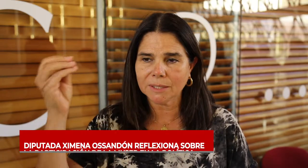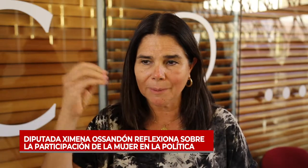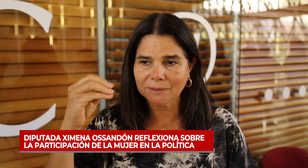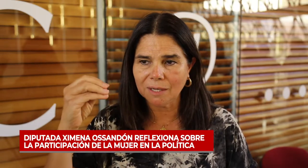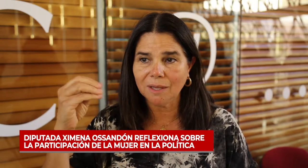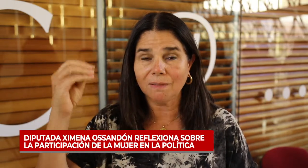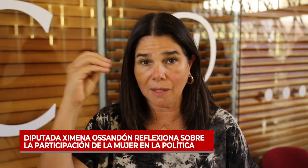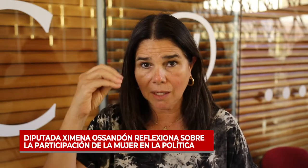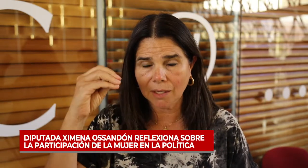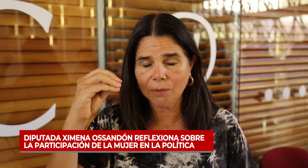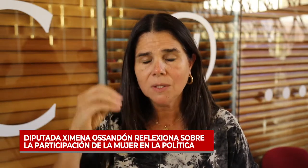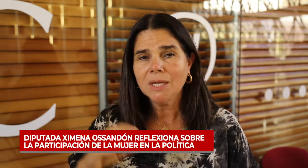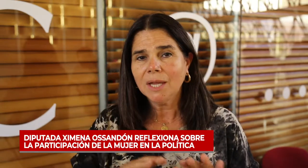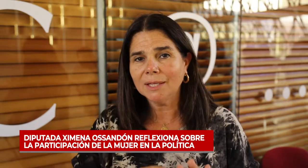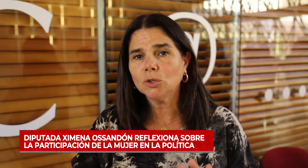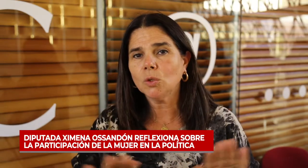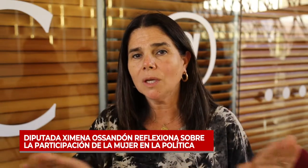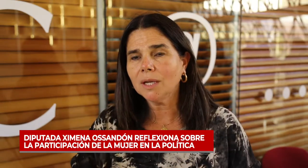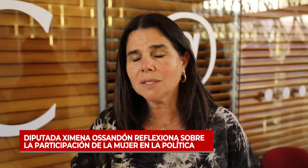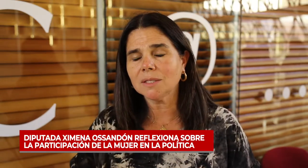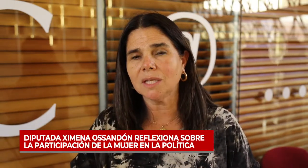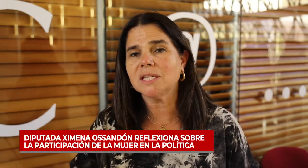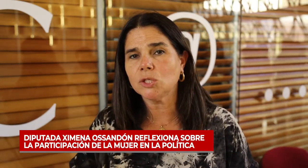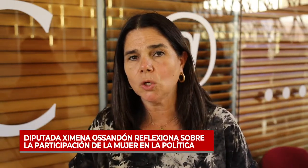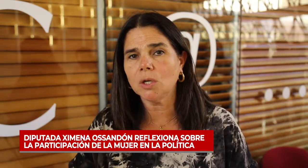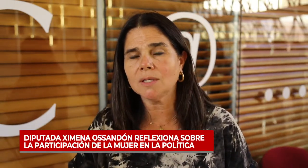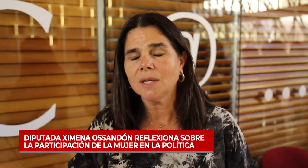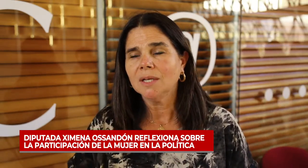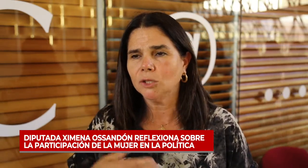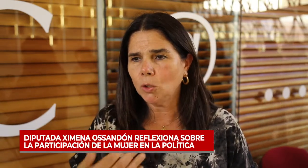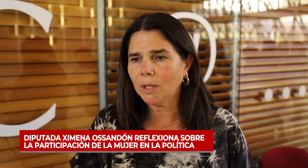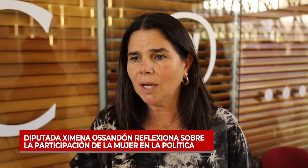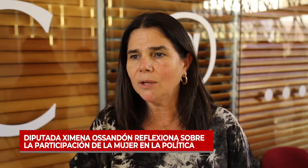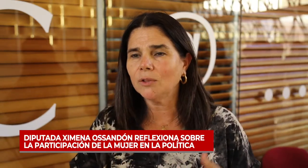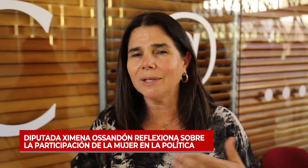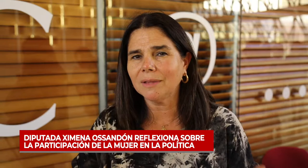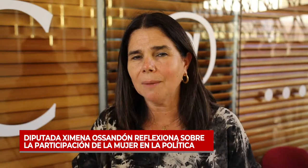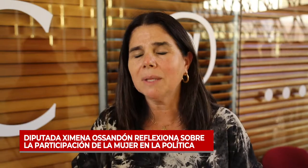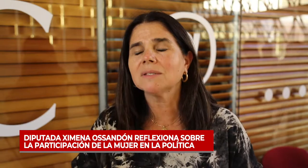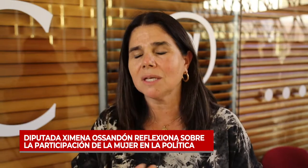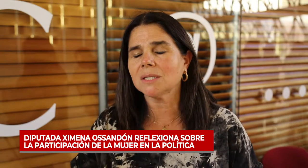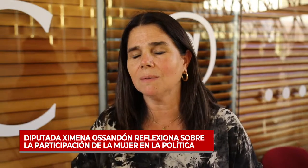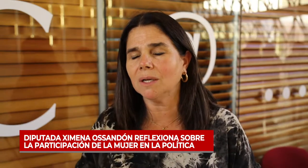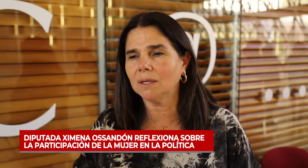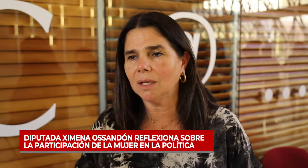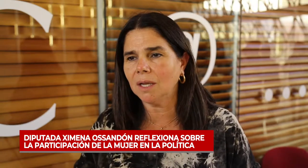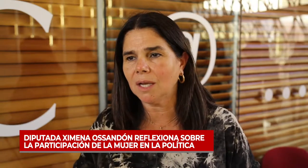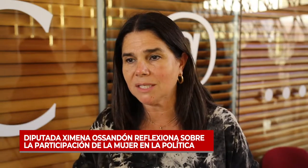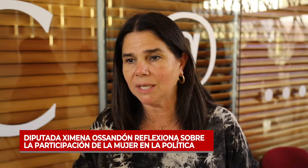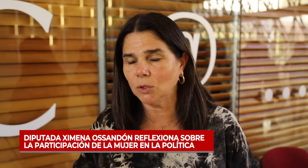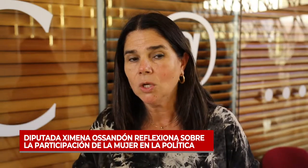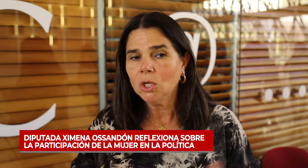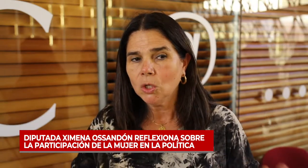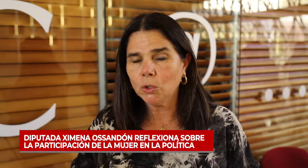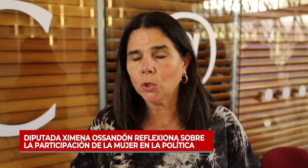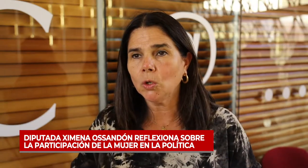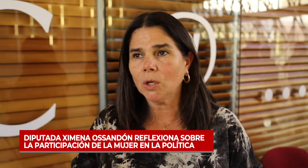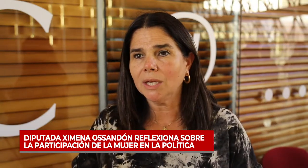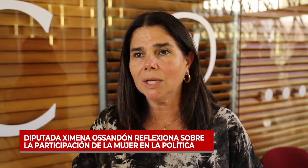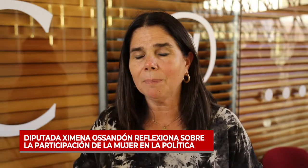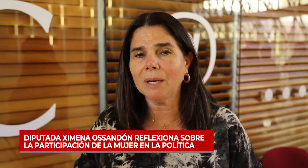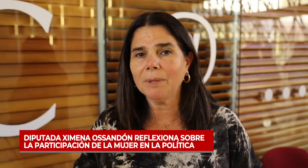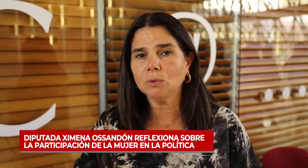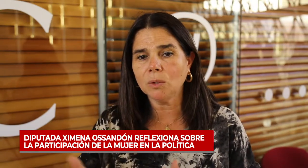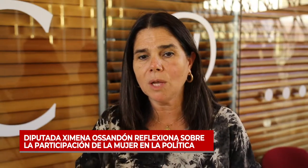meten esta mentalidad de género en todas las decisiones de horarios de temas se van haciendo yo